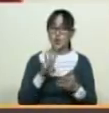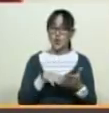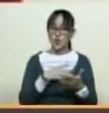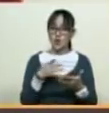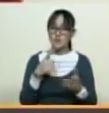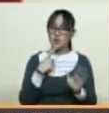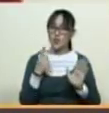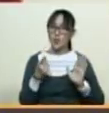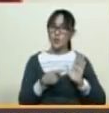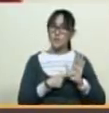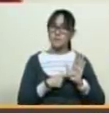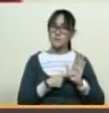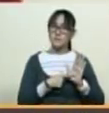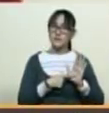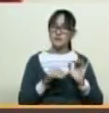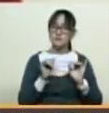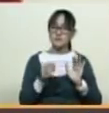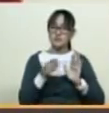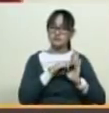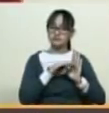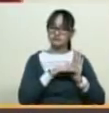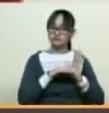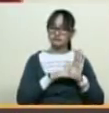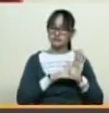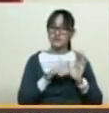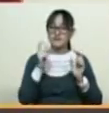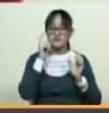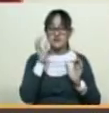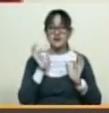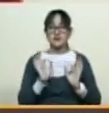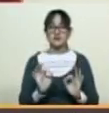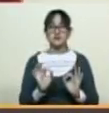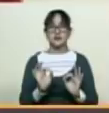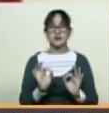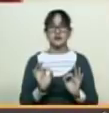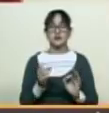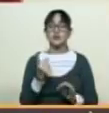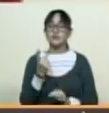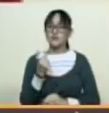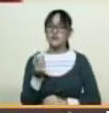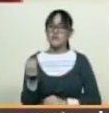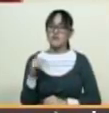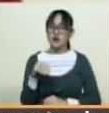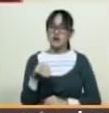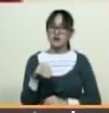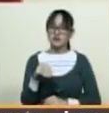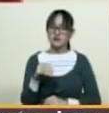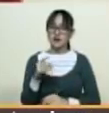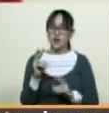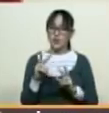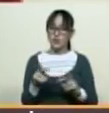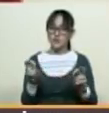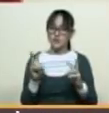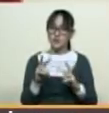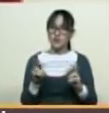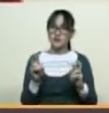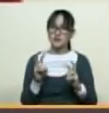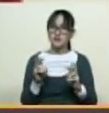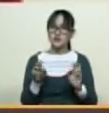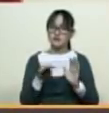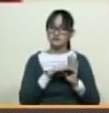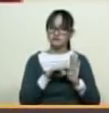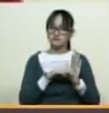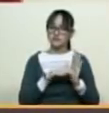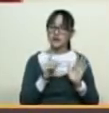se han cumplido tal como lo establece y en la fecha establecido. Todavía faltan otra serie de auditorías que están marcadas y